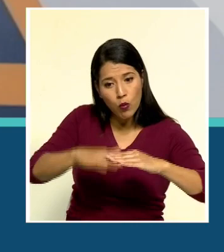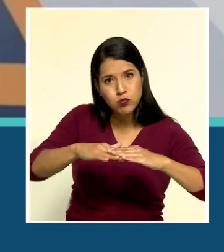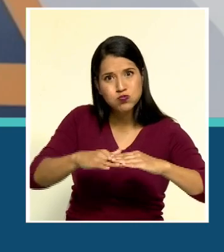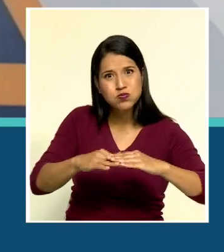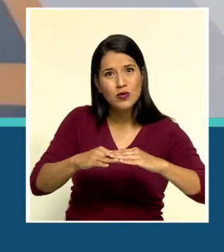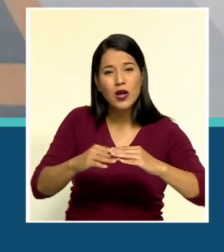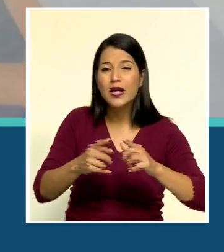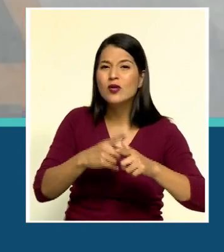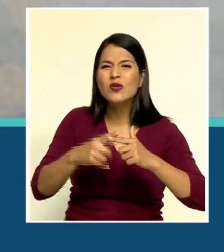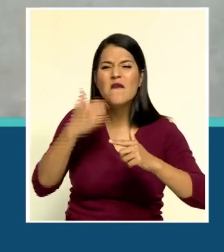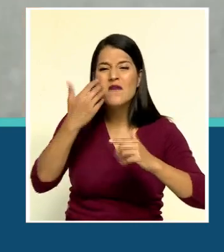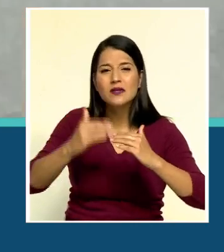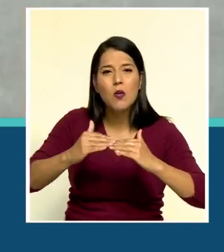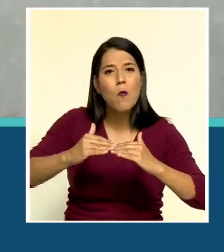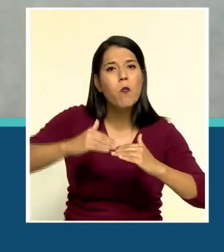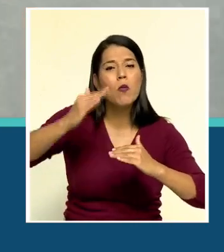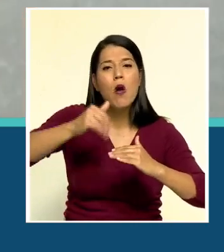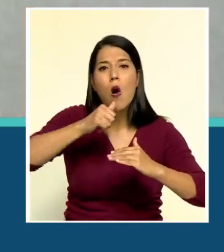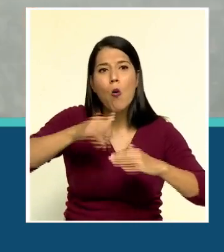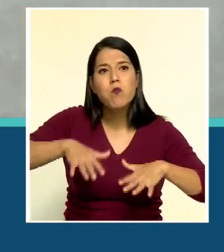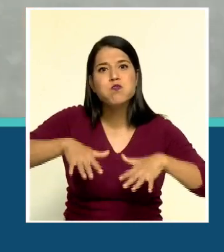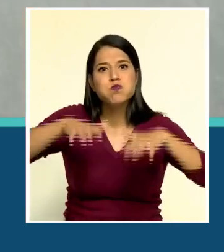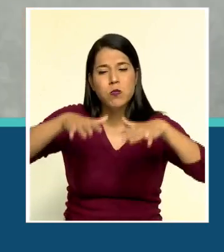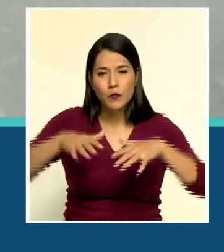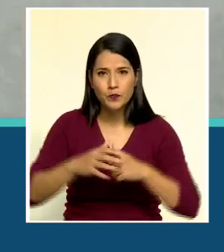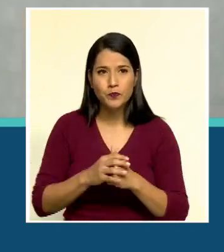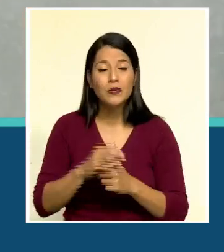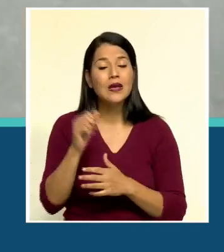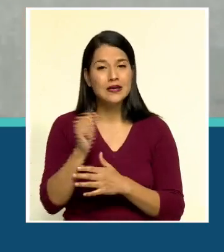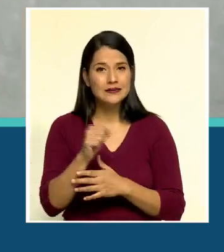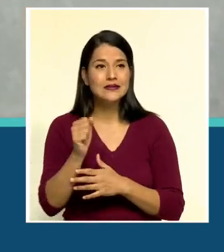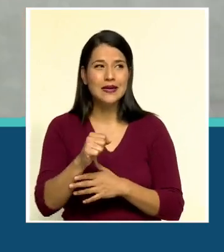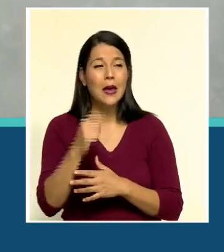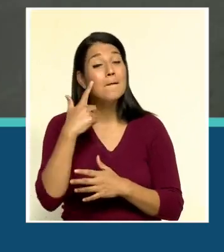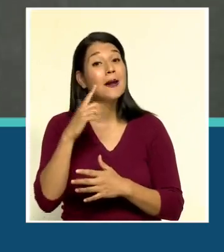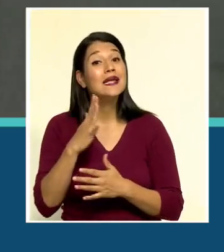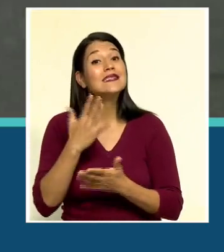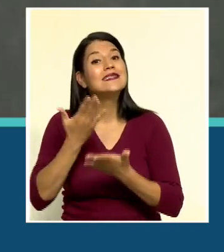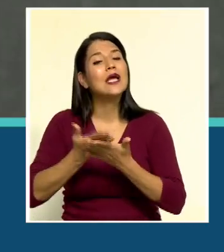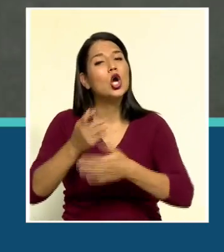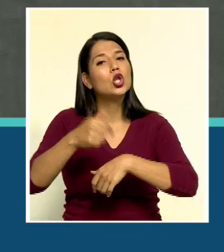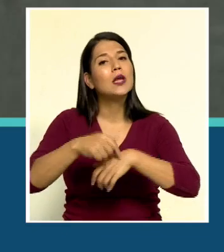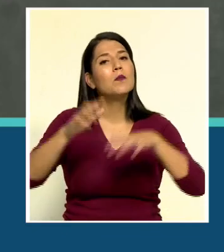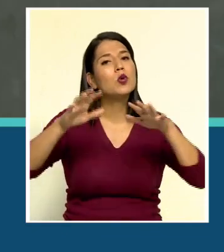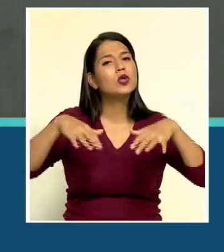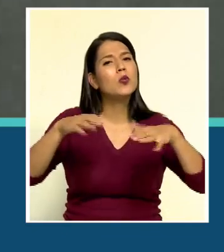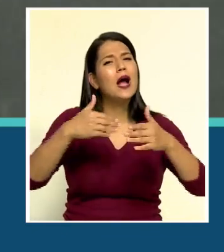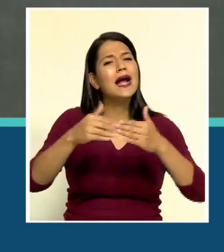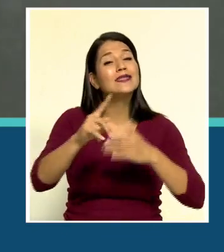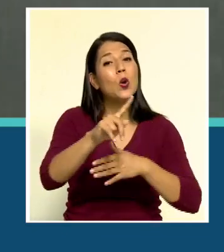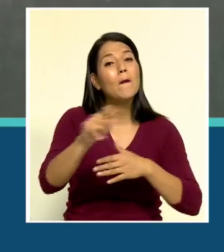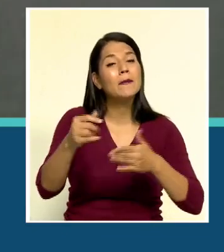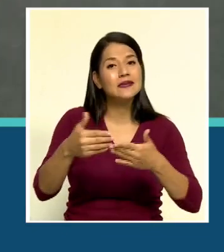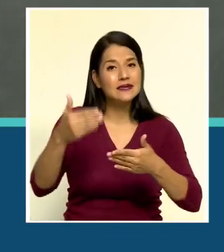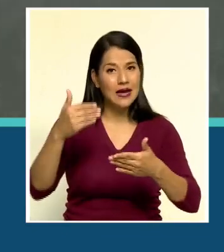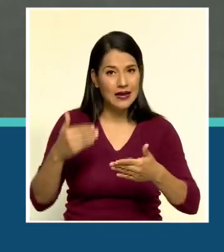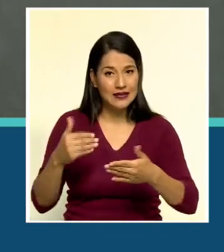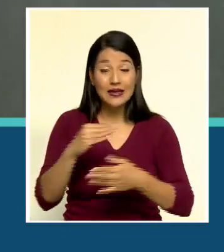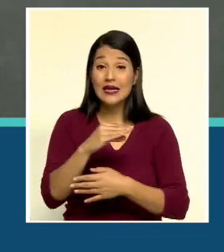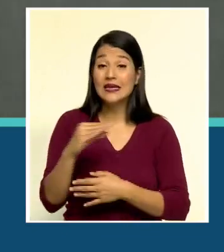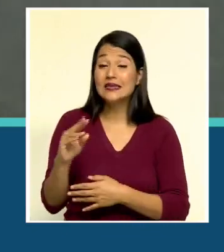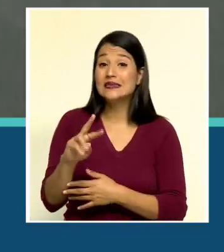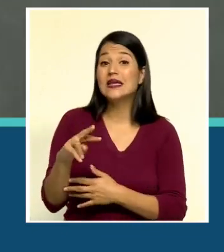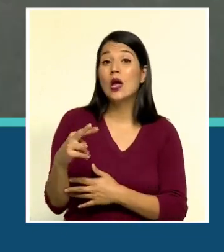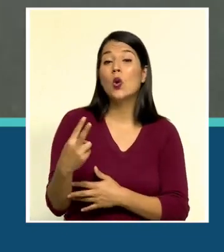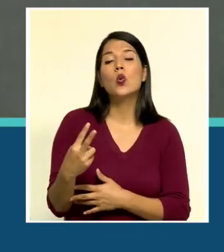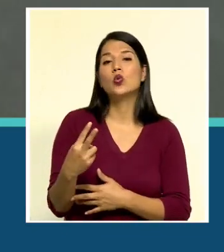lluvioso, por lo menos para Valle Central, se adelanta casi un mes, de acuerdo a lo que nos ha explicado el Instituto Meteorológico Nacional. Y segundo,